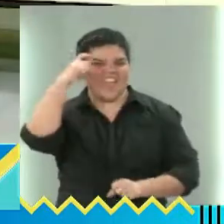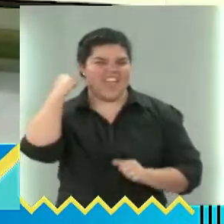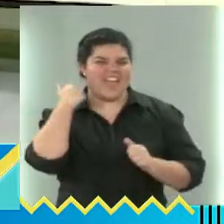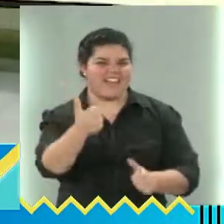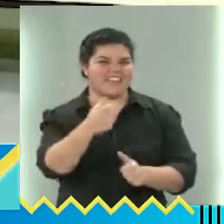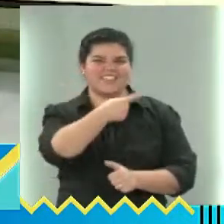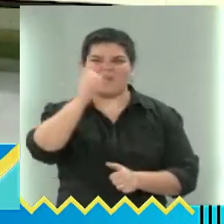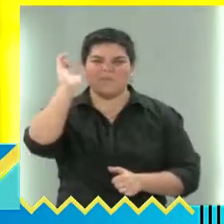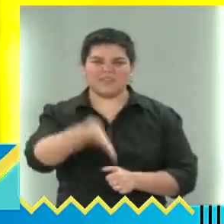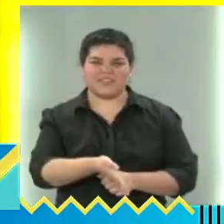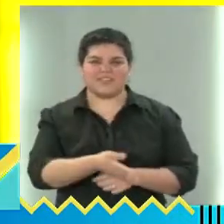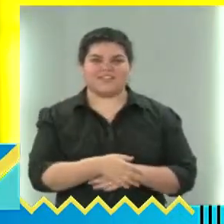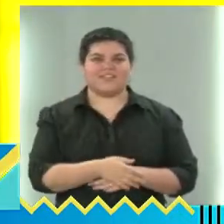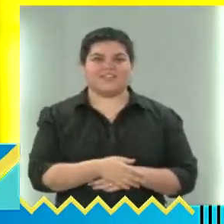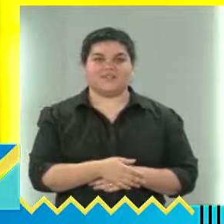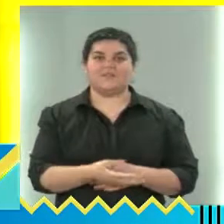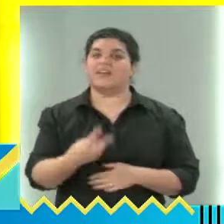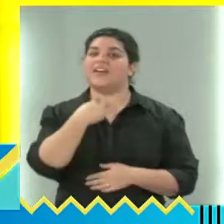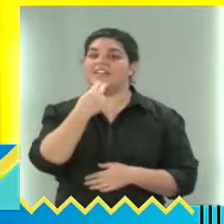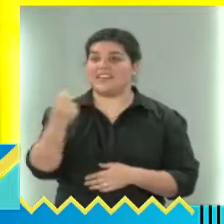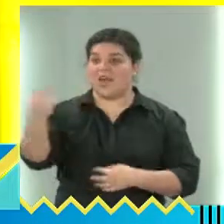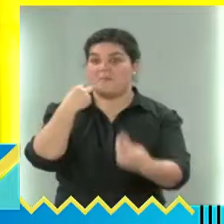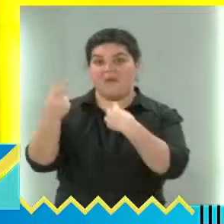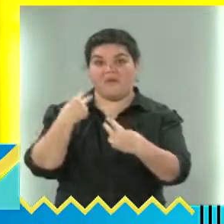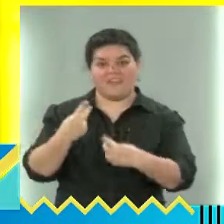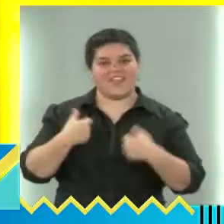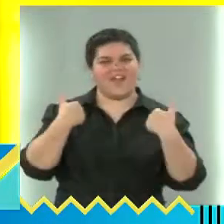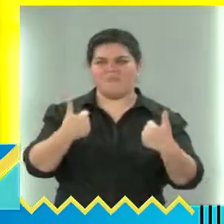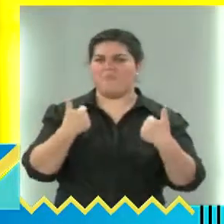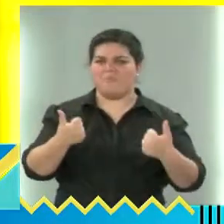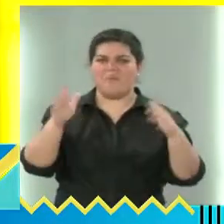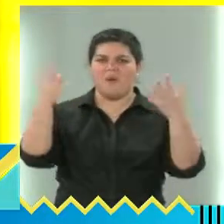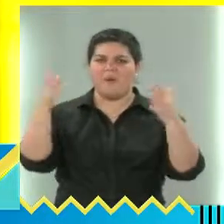el 100%. Para que si me ven mis hijas, para que vean qué buen alumno soy.